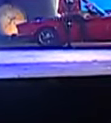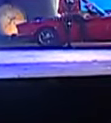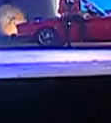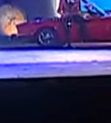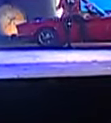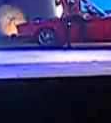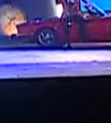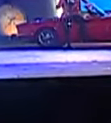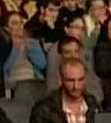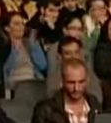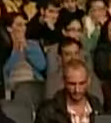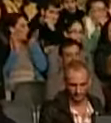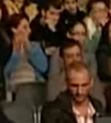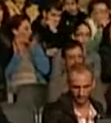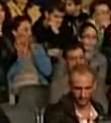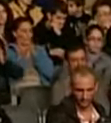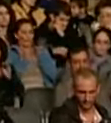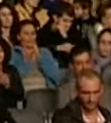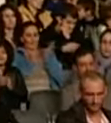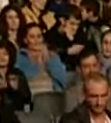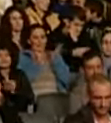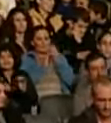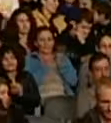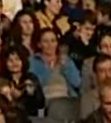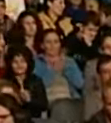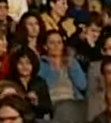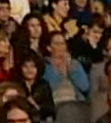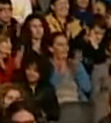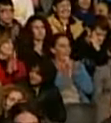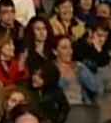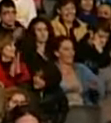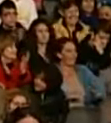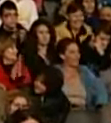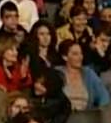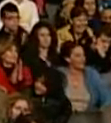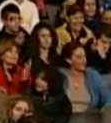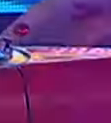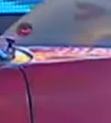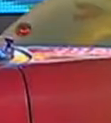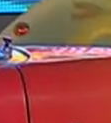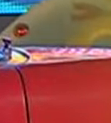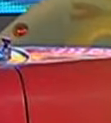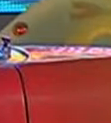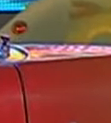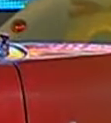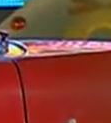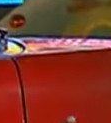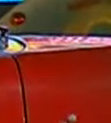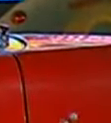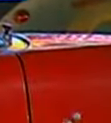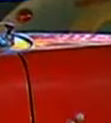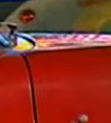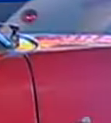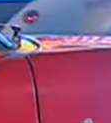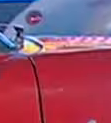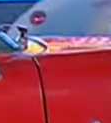¡Gracias! ¡Fantástica! ¡Sois maravillosos! La prohibida, que luego regresará también con nosotros. Muchas